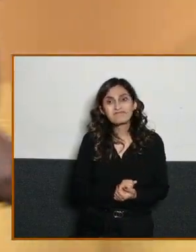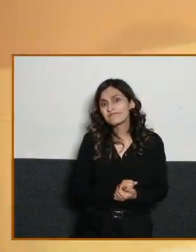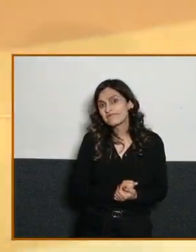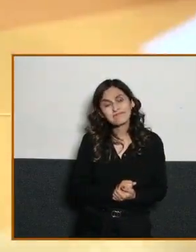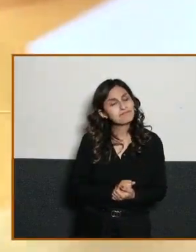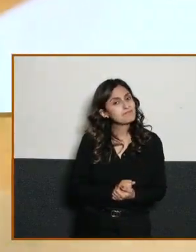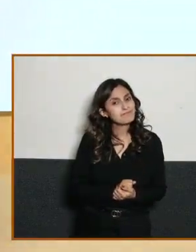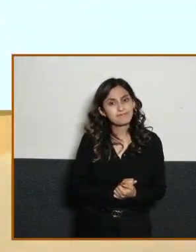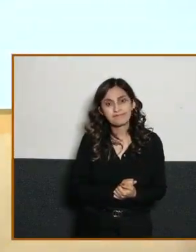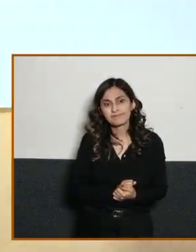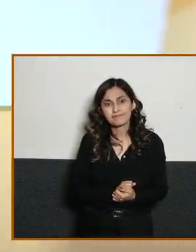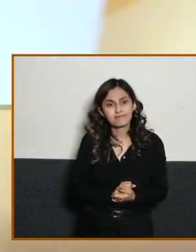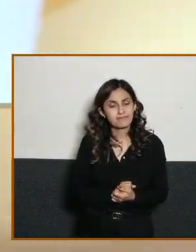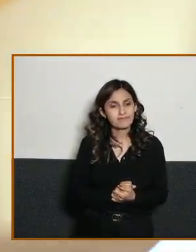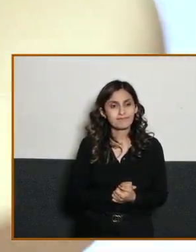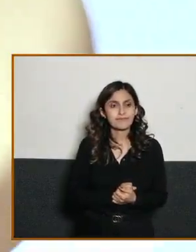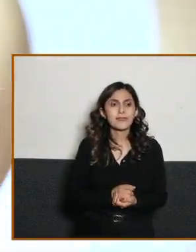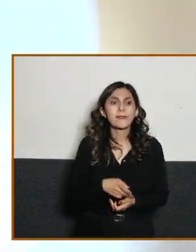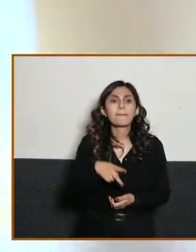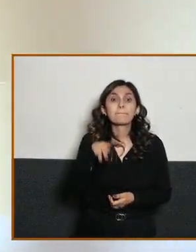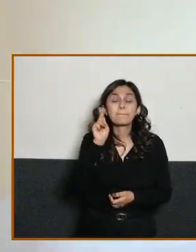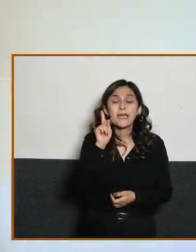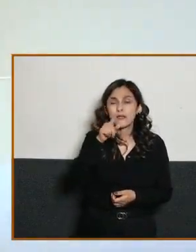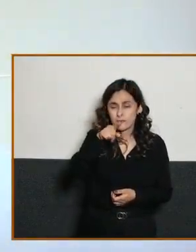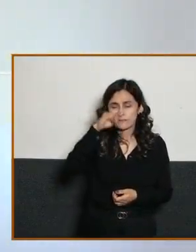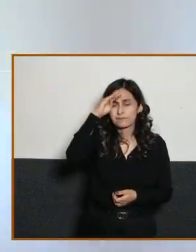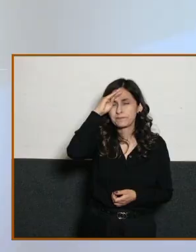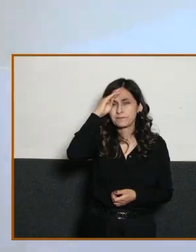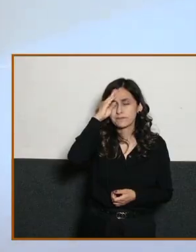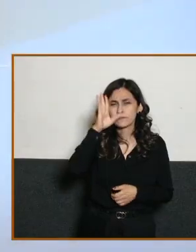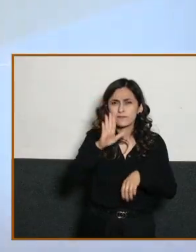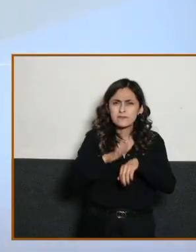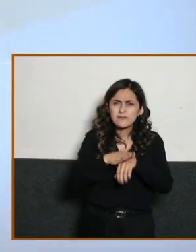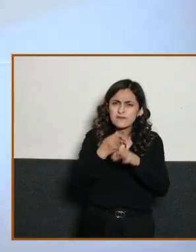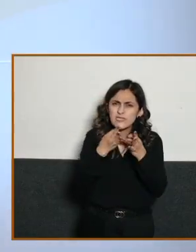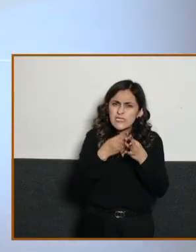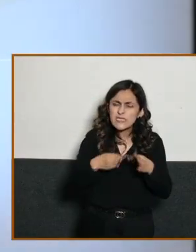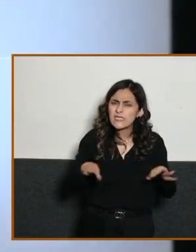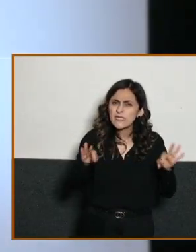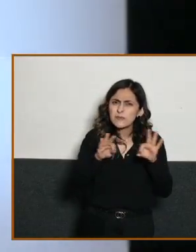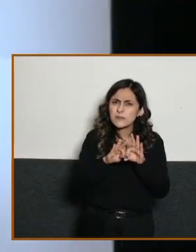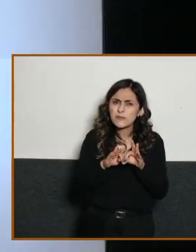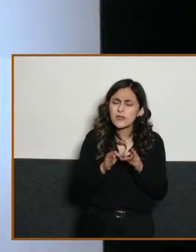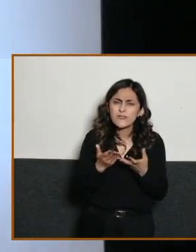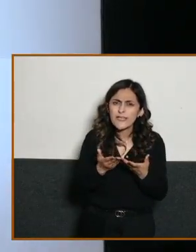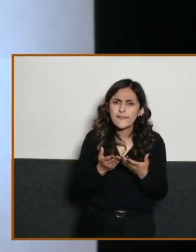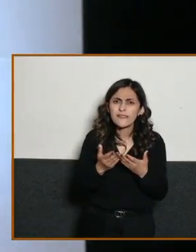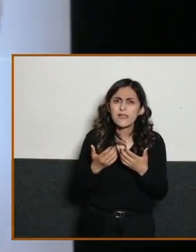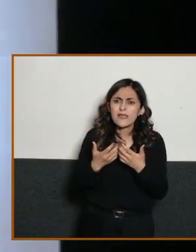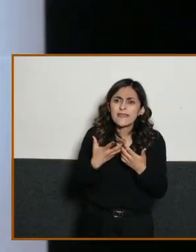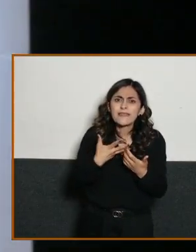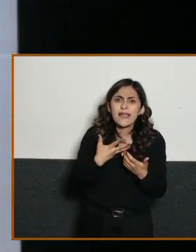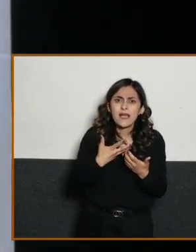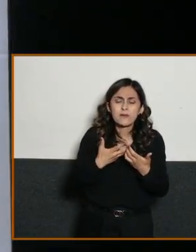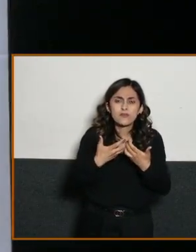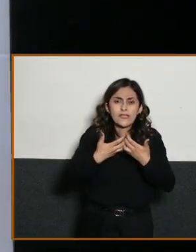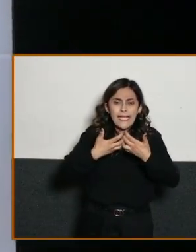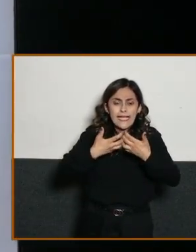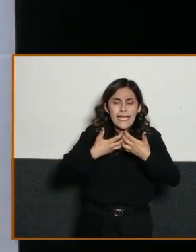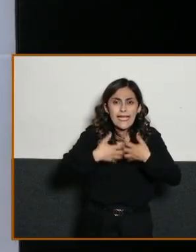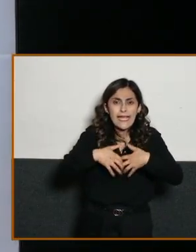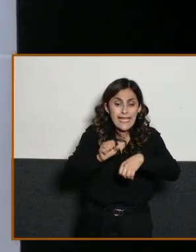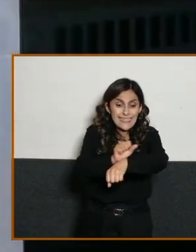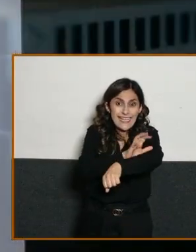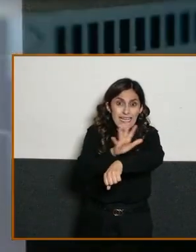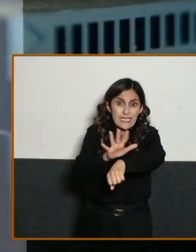eso. Pero piensen por qué es tan importante que tengamos energías limpias